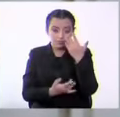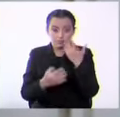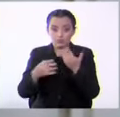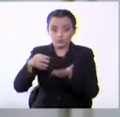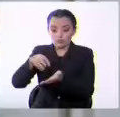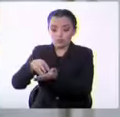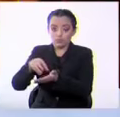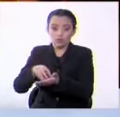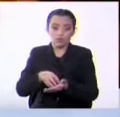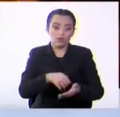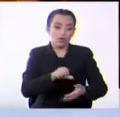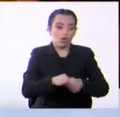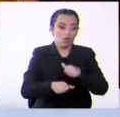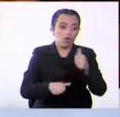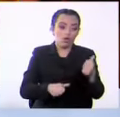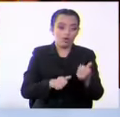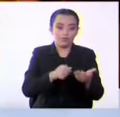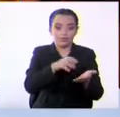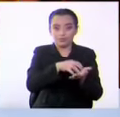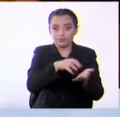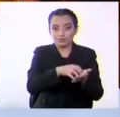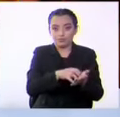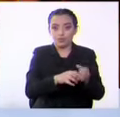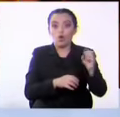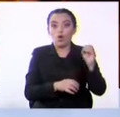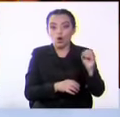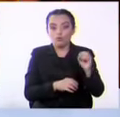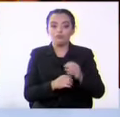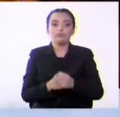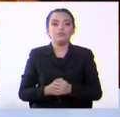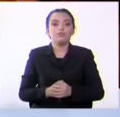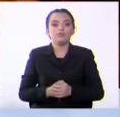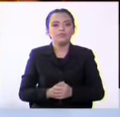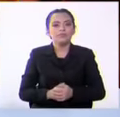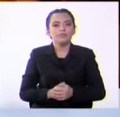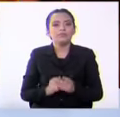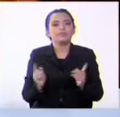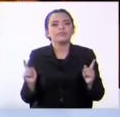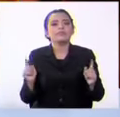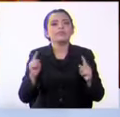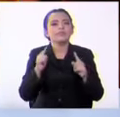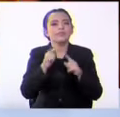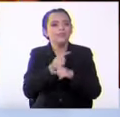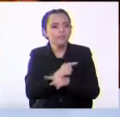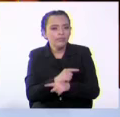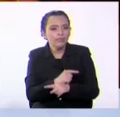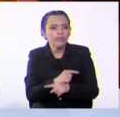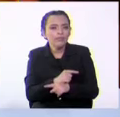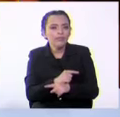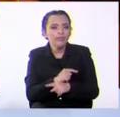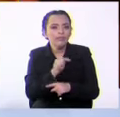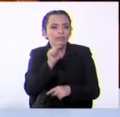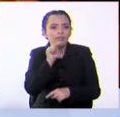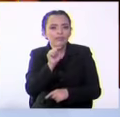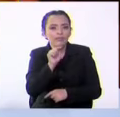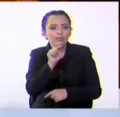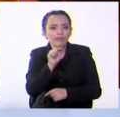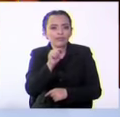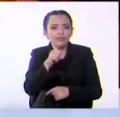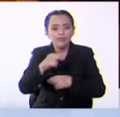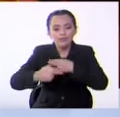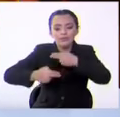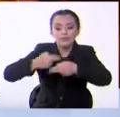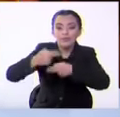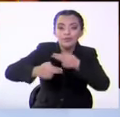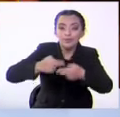otra población. El cambio, esto es importante porque ese cambio en las frecuencias alélicas es heredable,